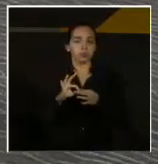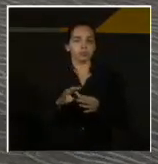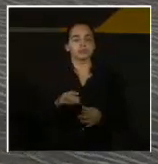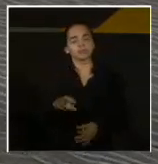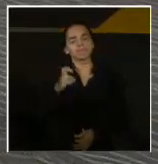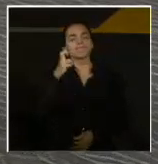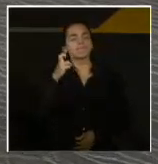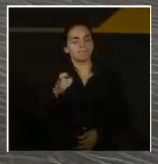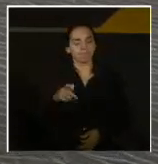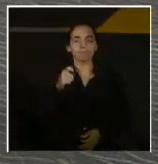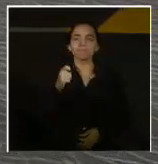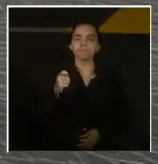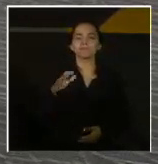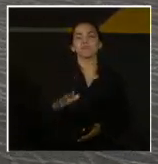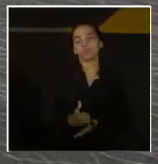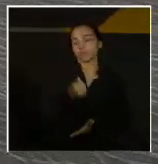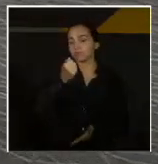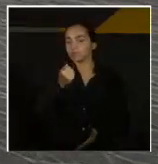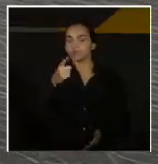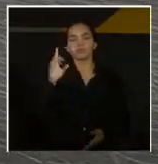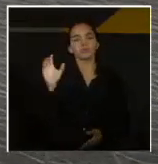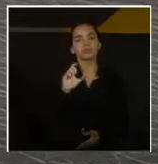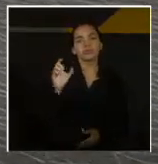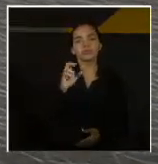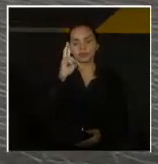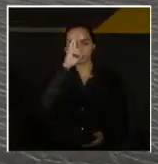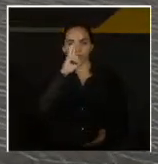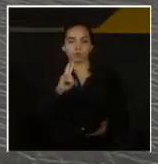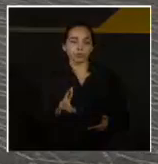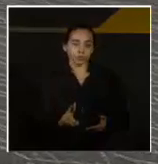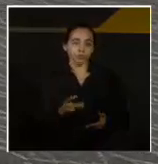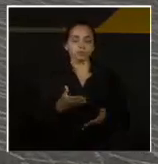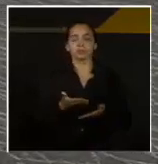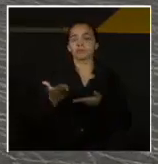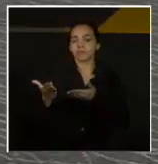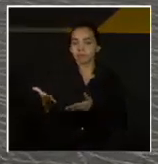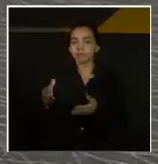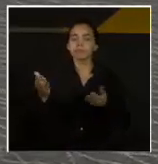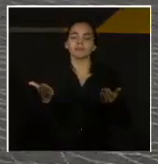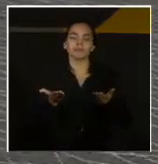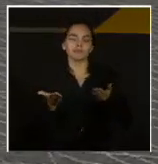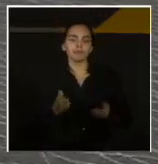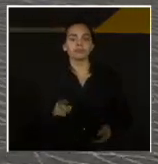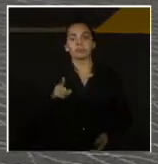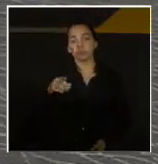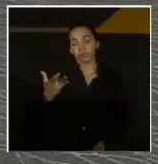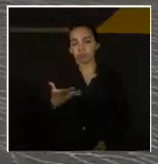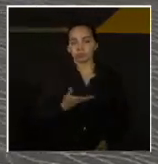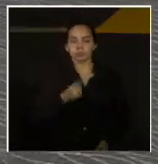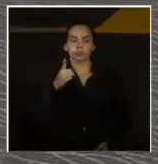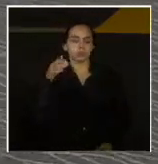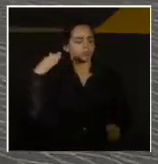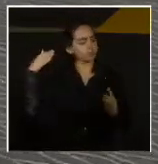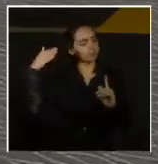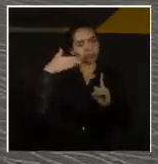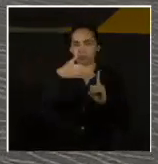sí. Estamos a favor de que cuando las reglas de operación se lleven a cabo, tengan un solo